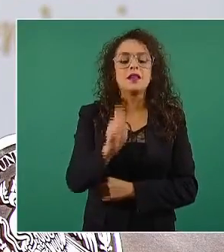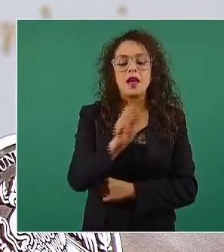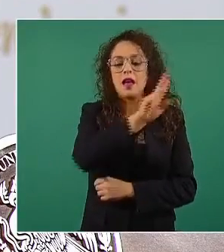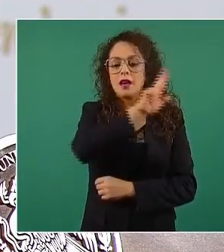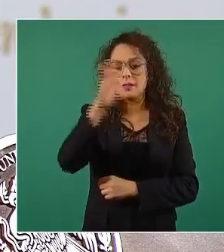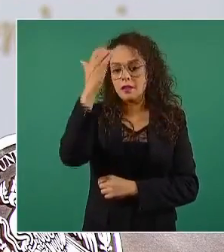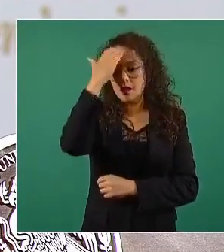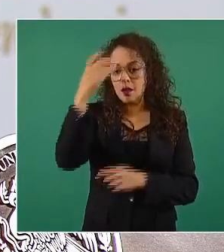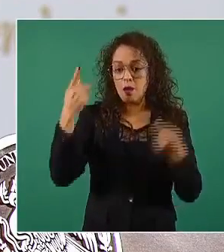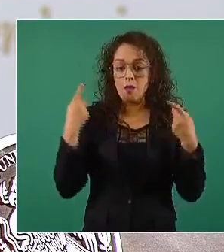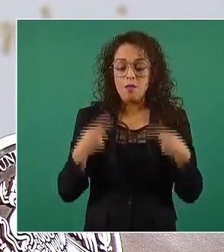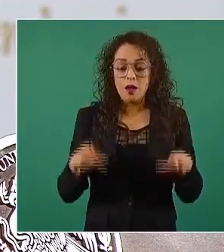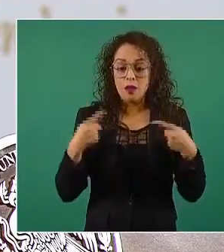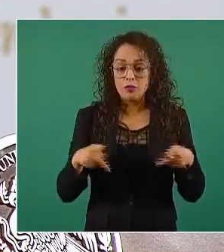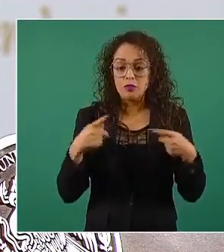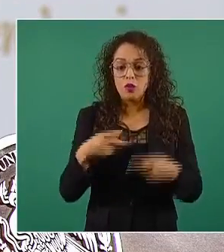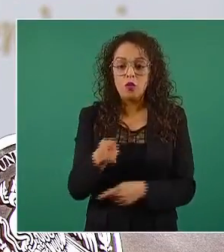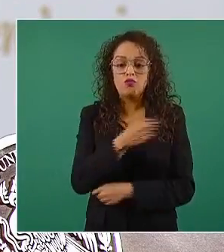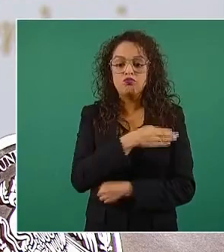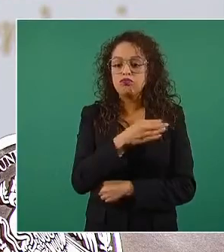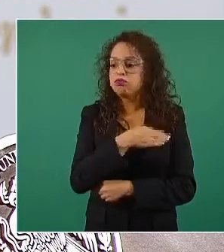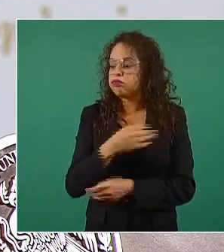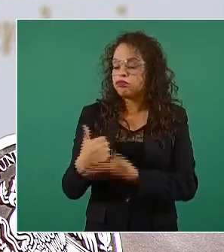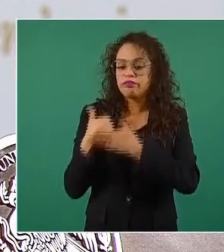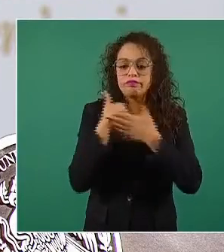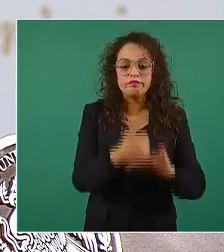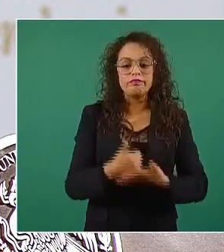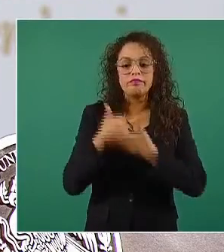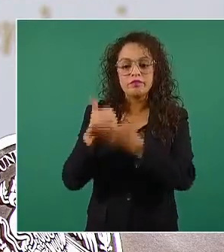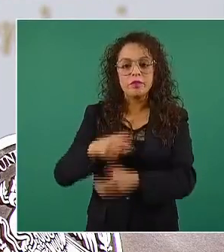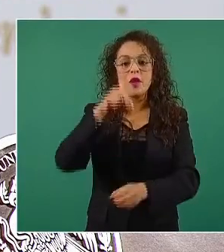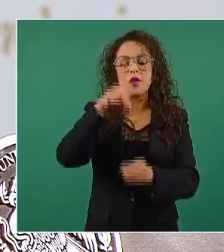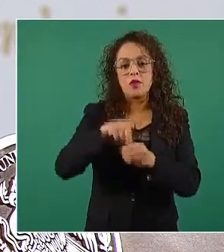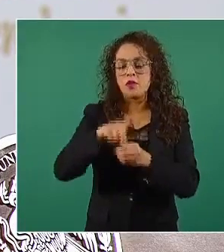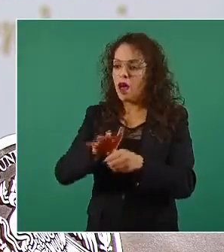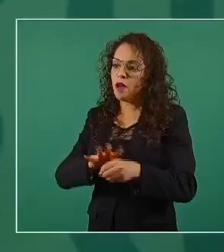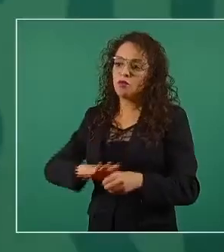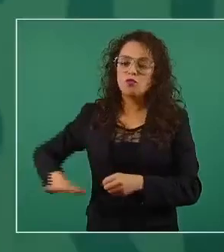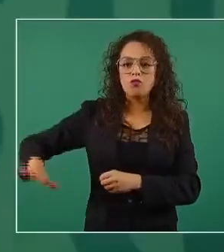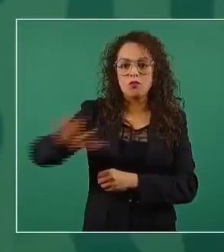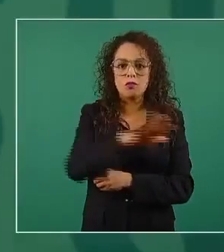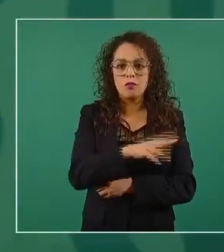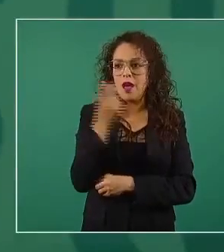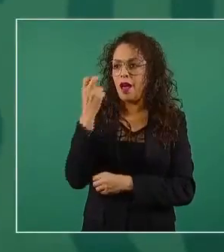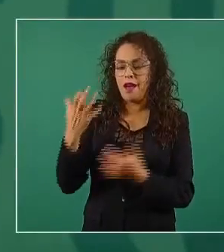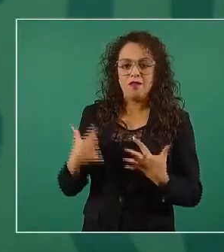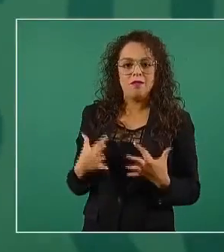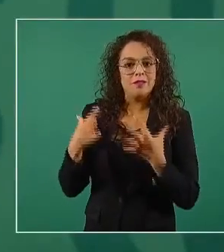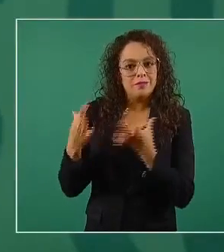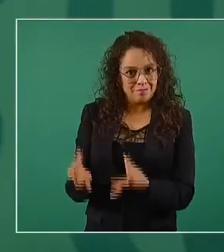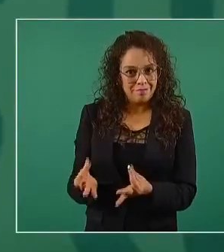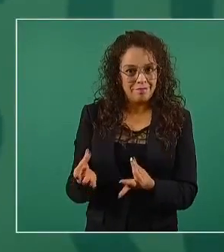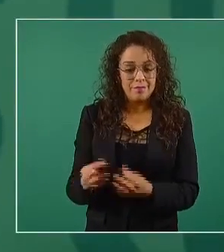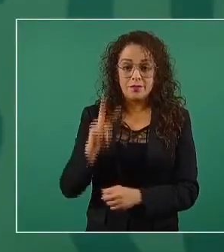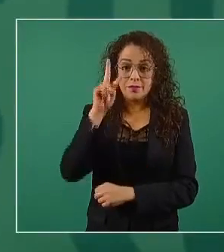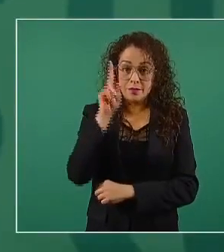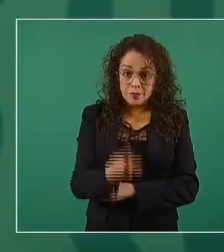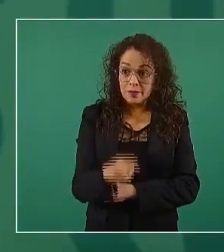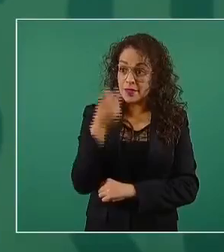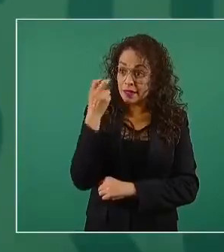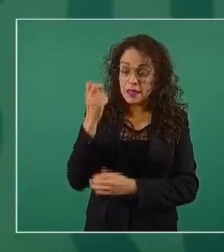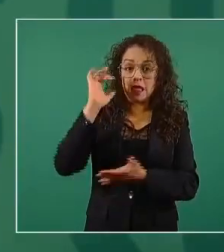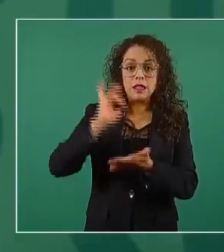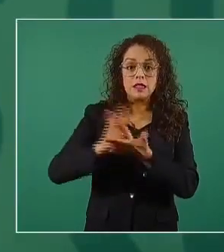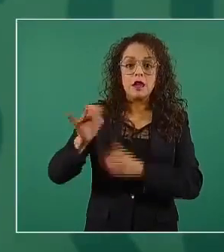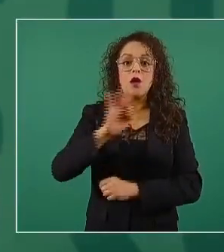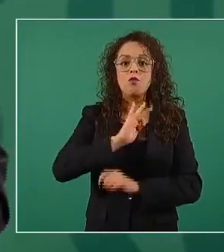la generosidad de todos los donadores del Teletón. Gracias a ellos podemos ofrecer los siguientes